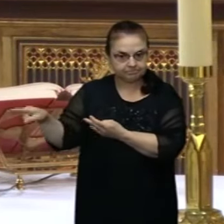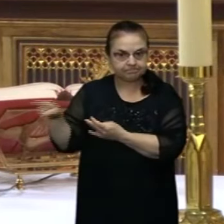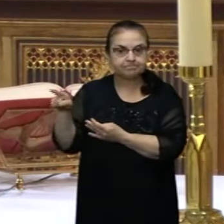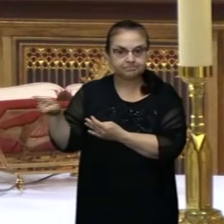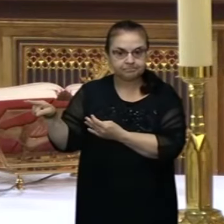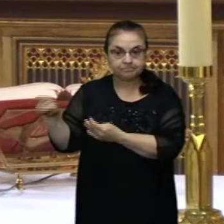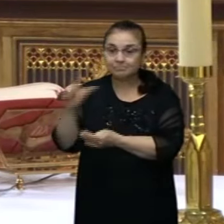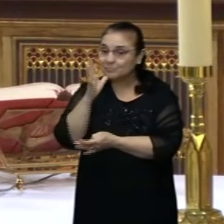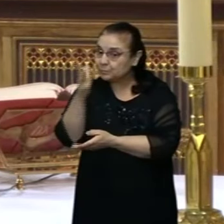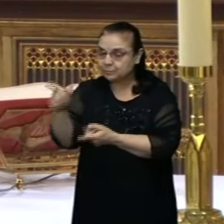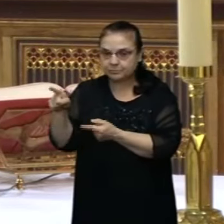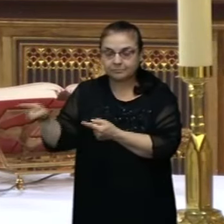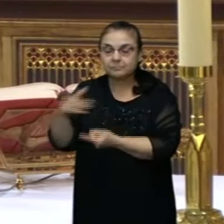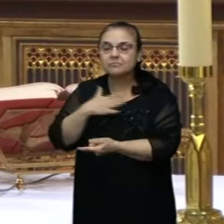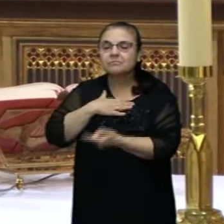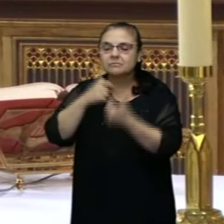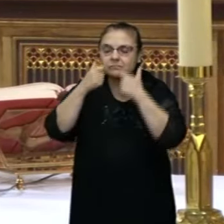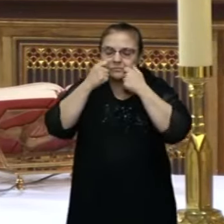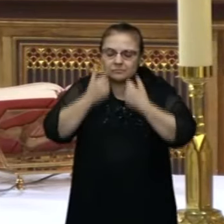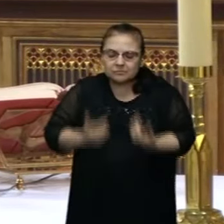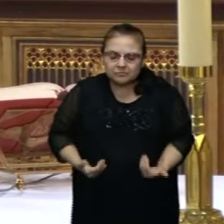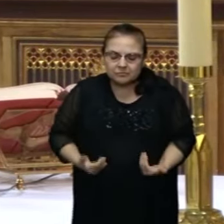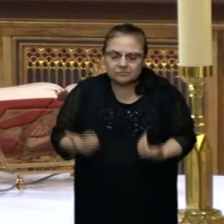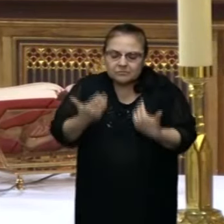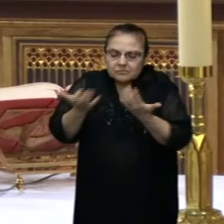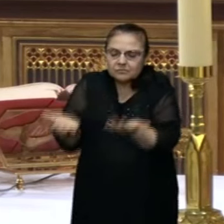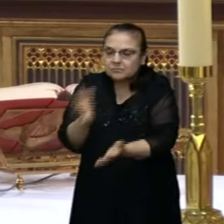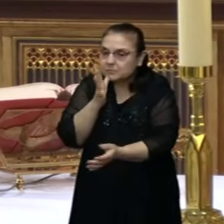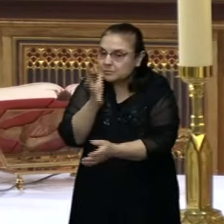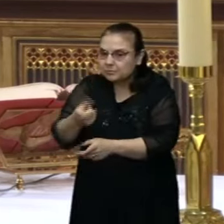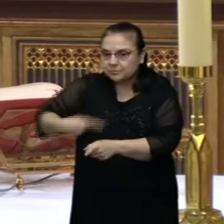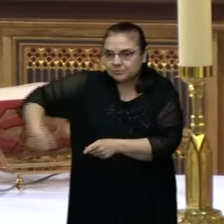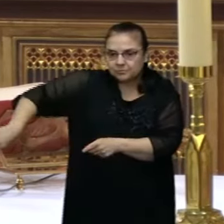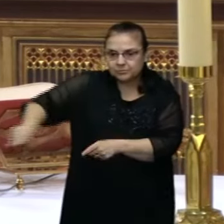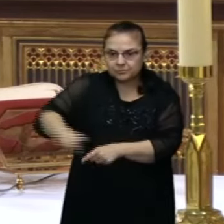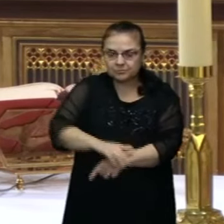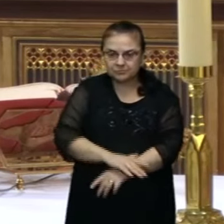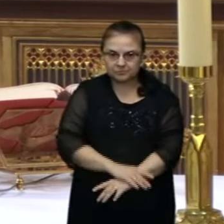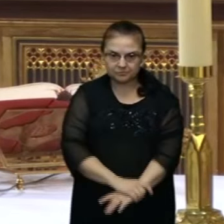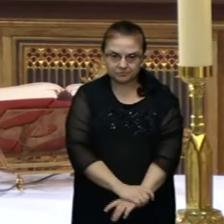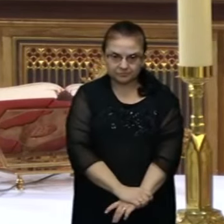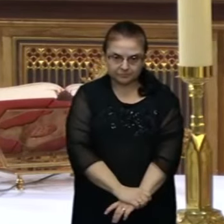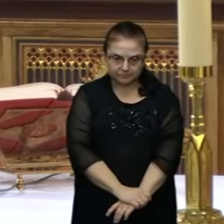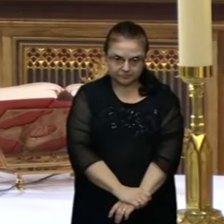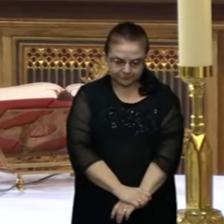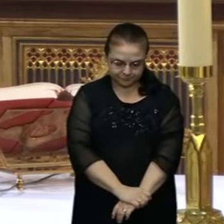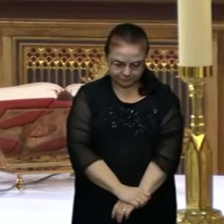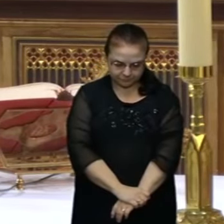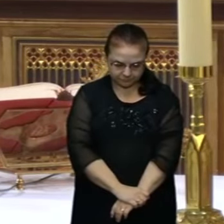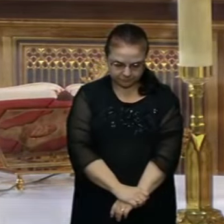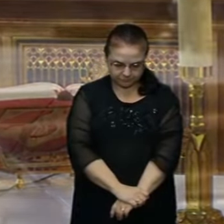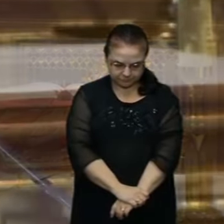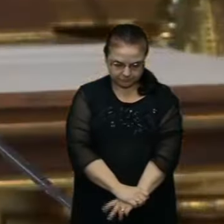él, porque esto es mi cuerpo, que será entregado por vosotros.